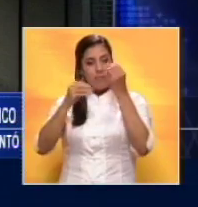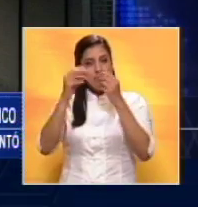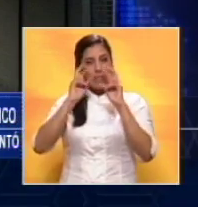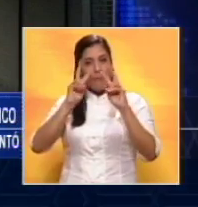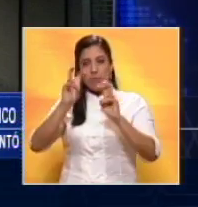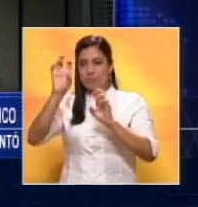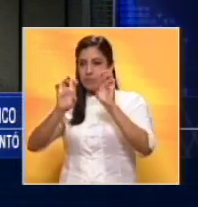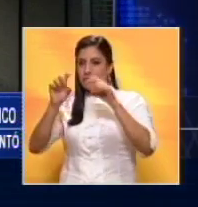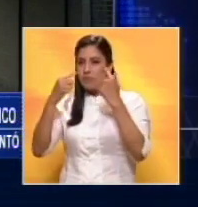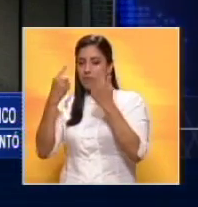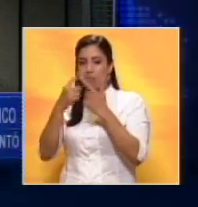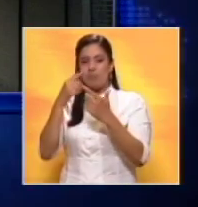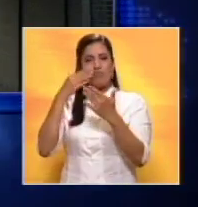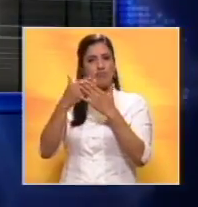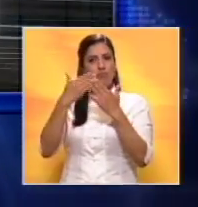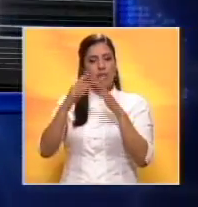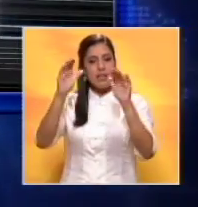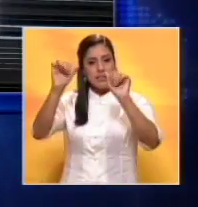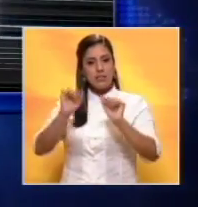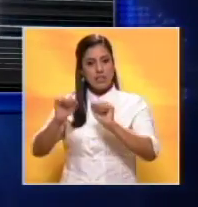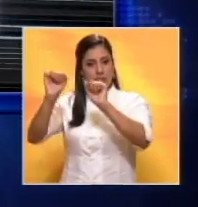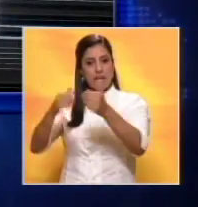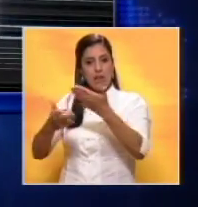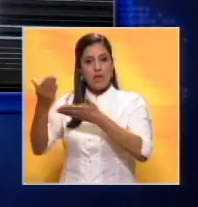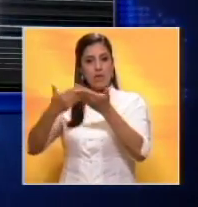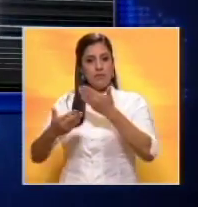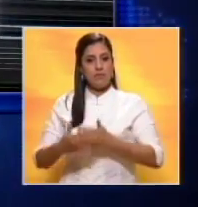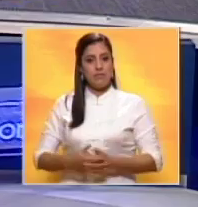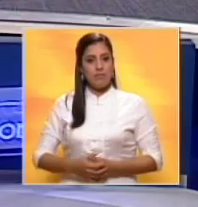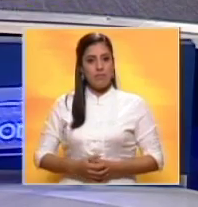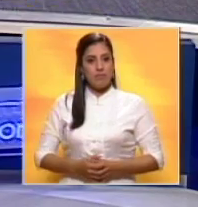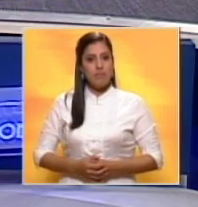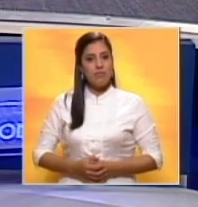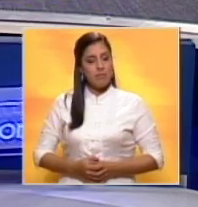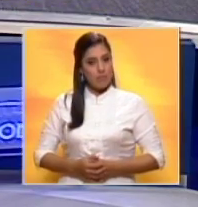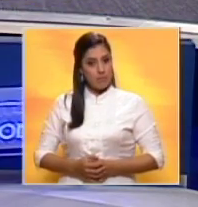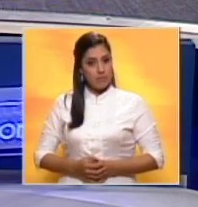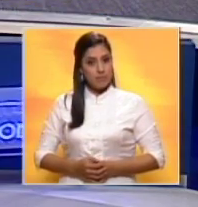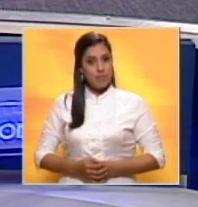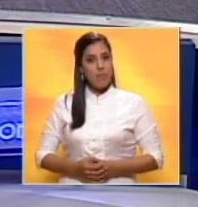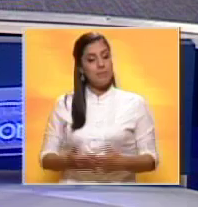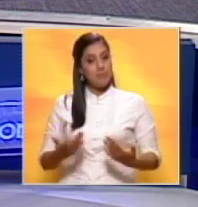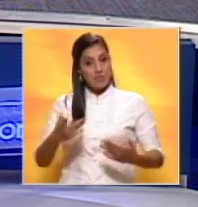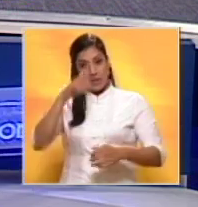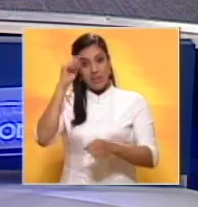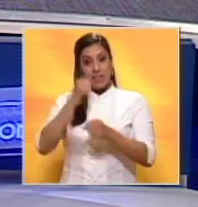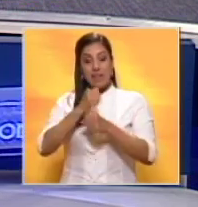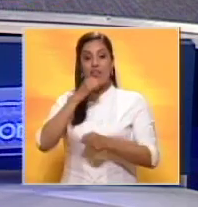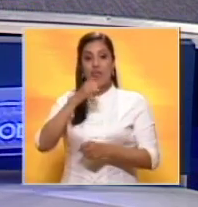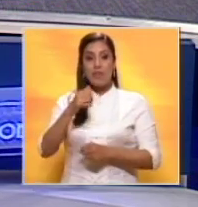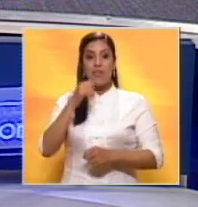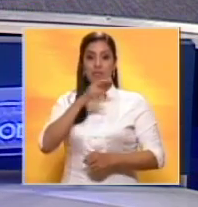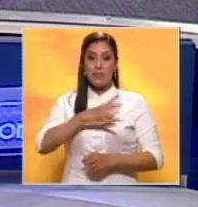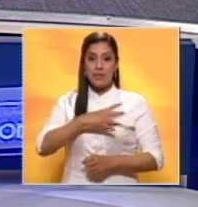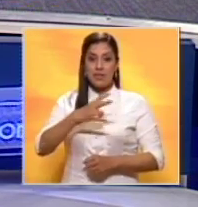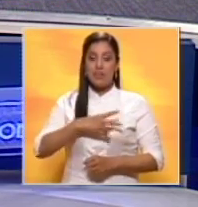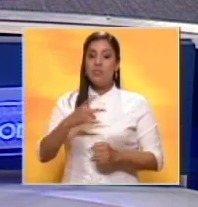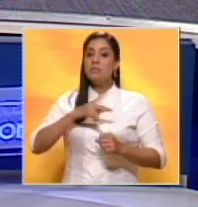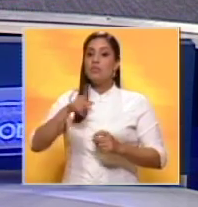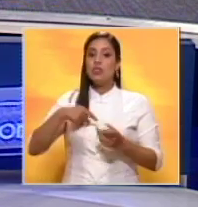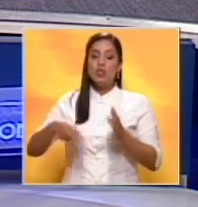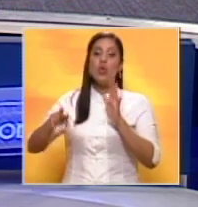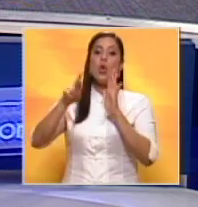realizando un recorrido por la zona para verificar el cierre de los comercios. Y la labor informativa de Noticiero